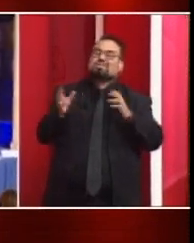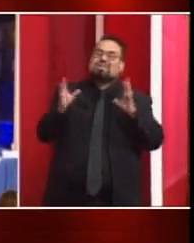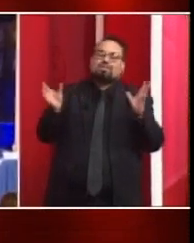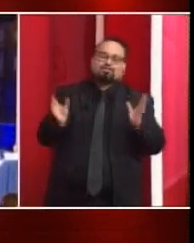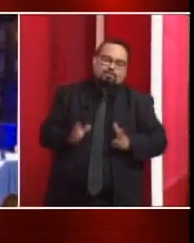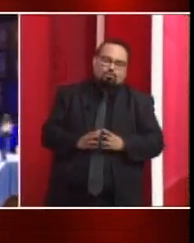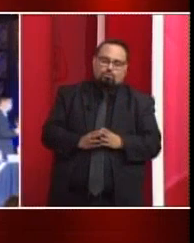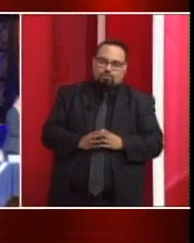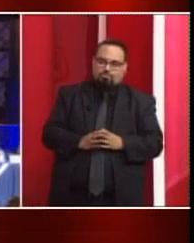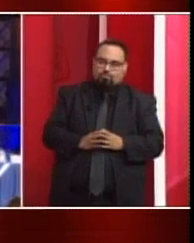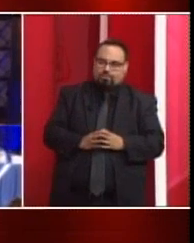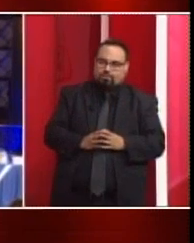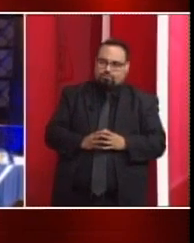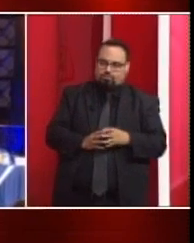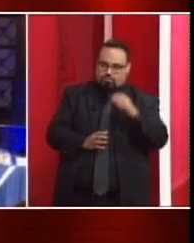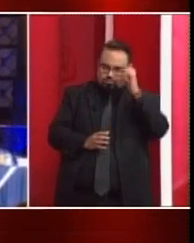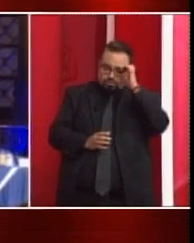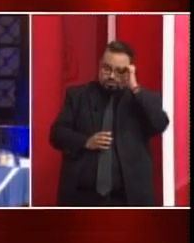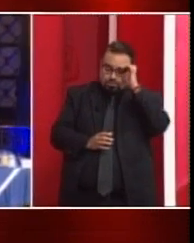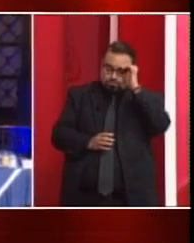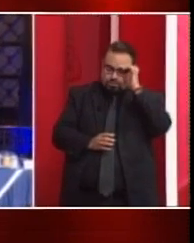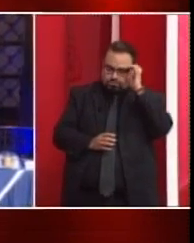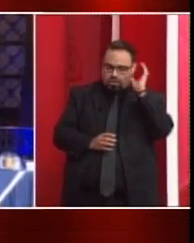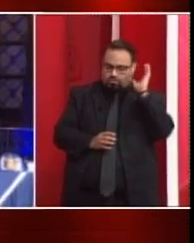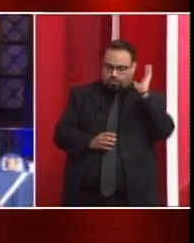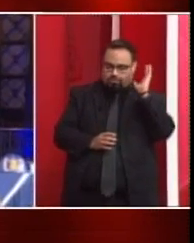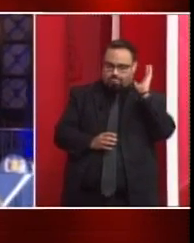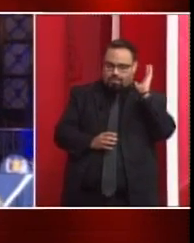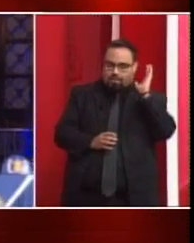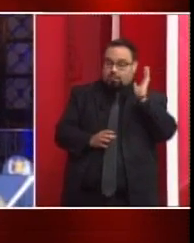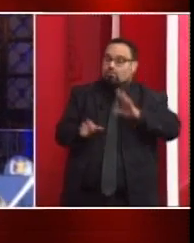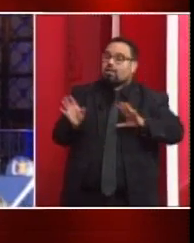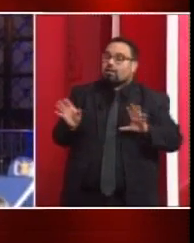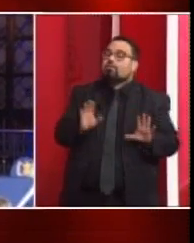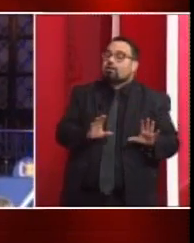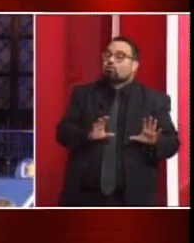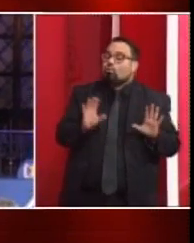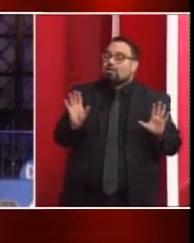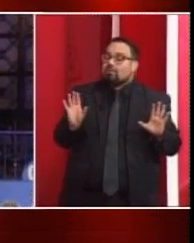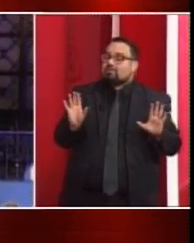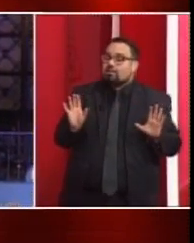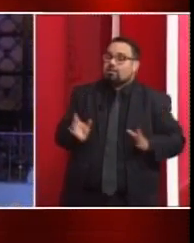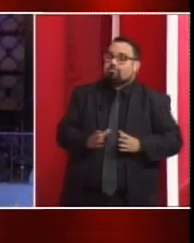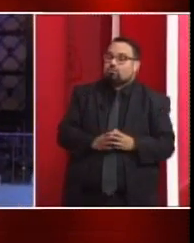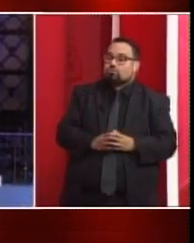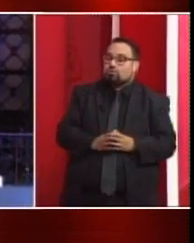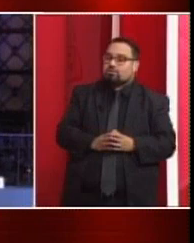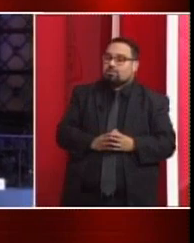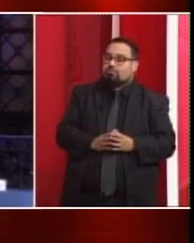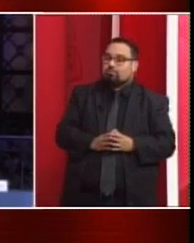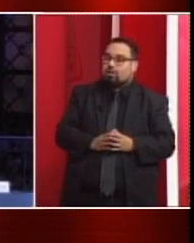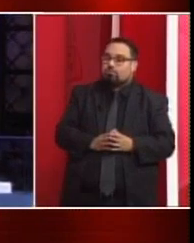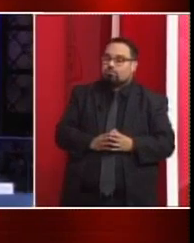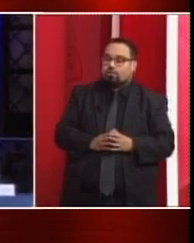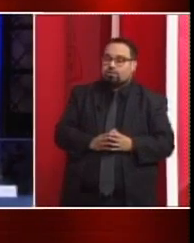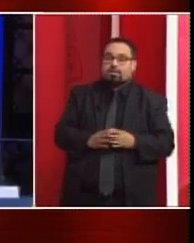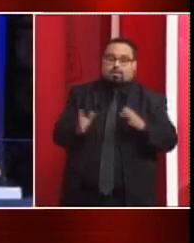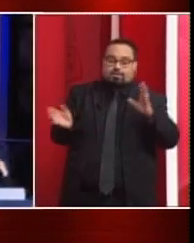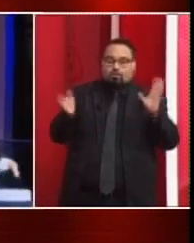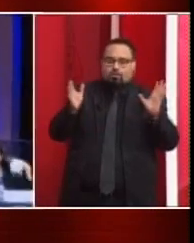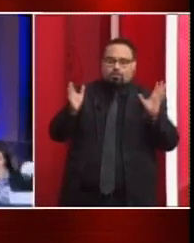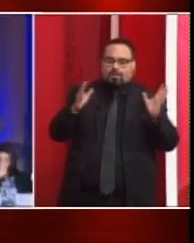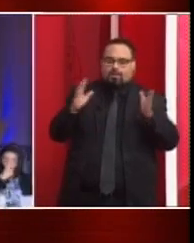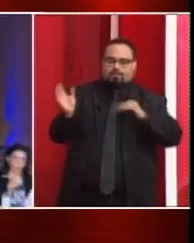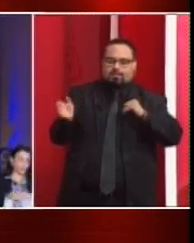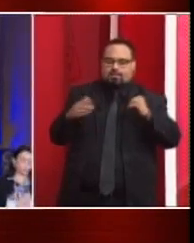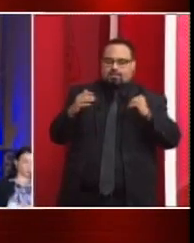tanto tirante en lo diplomático con Estados Unidos. Bueno, esto habrá que ver, ¿no? ¿Cuáles van a ser las repercusiones que podrá o no tener?